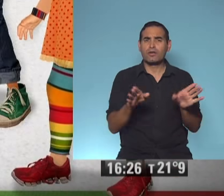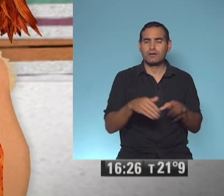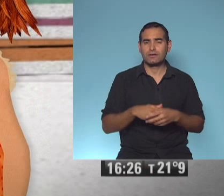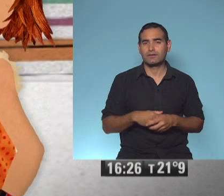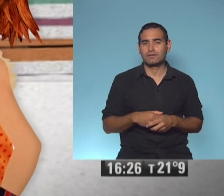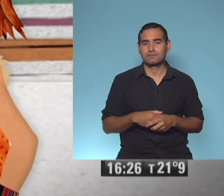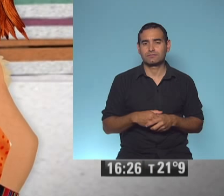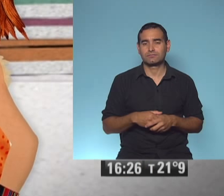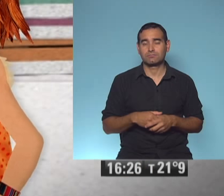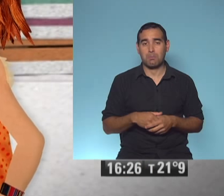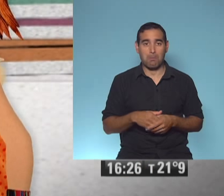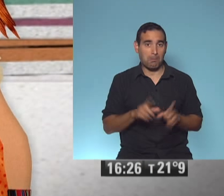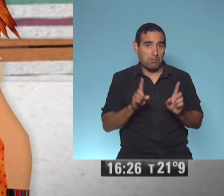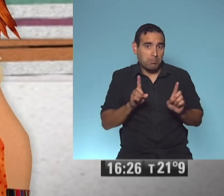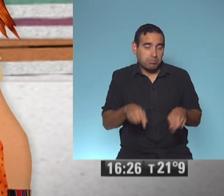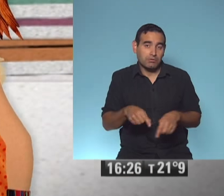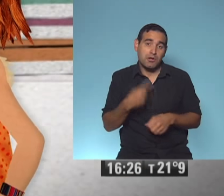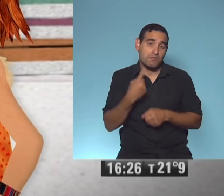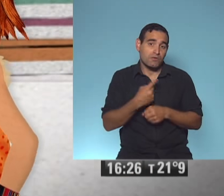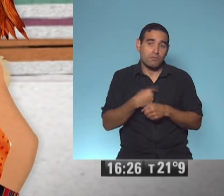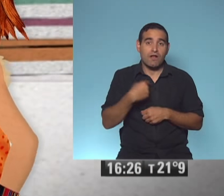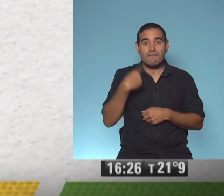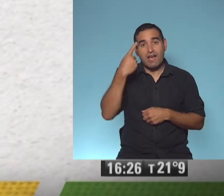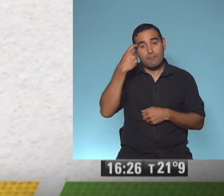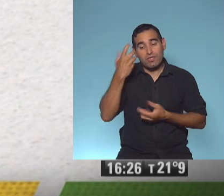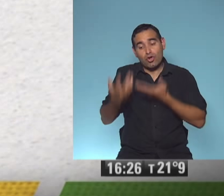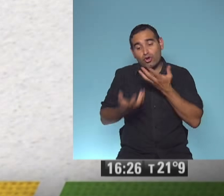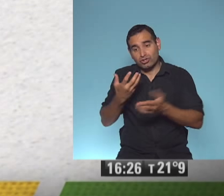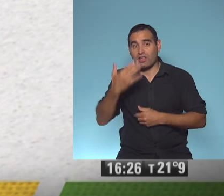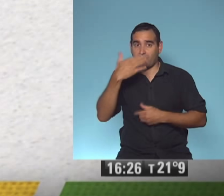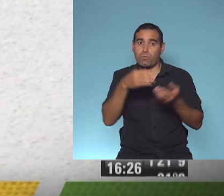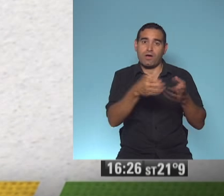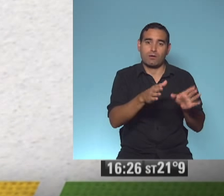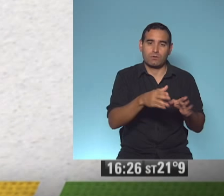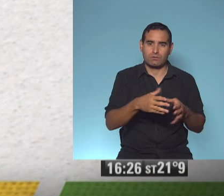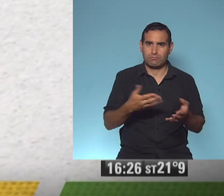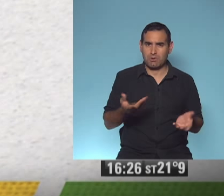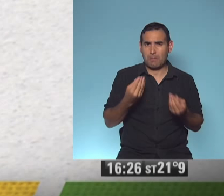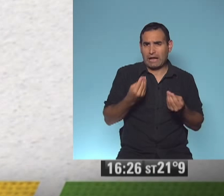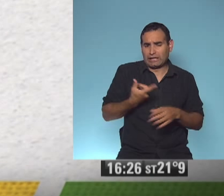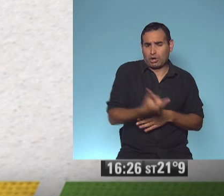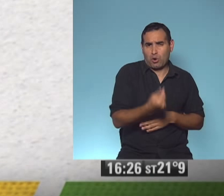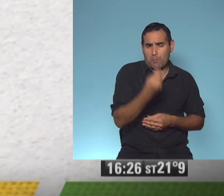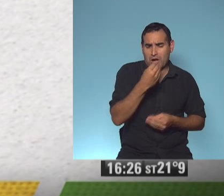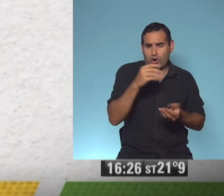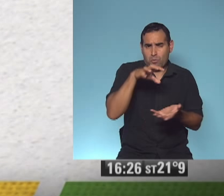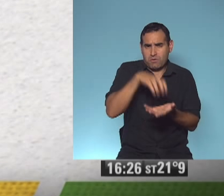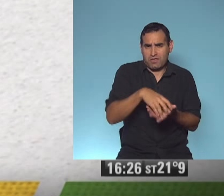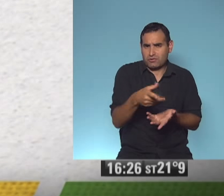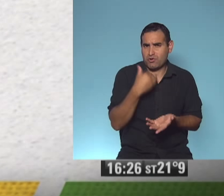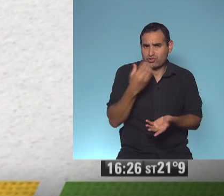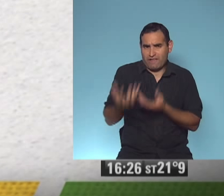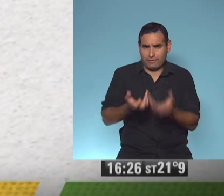No sé. Primero tengo que aprender a cocinar. Pero... ¿Para qué compras una rotisería si no